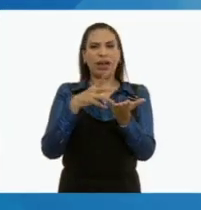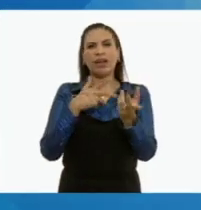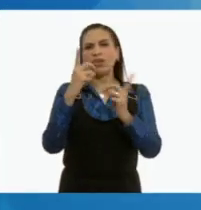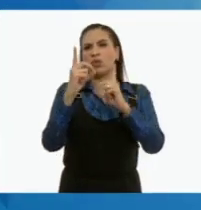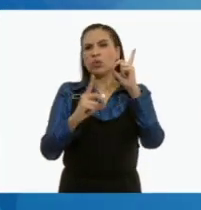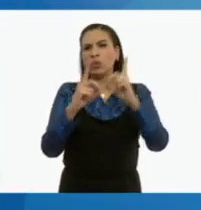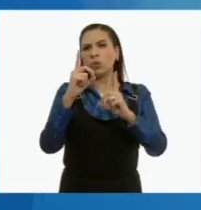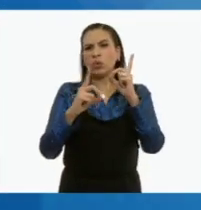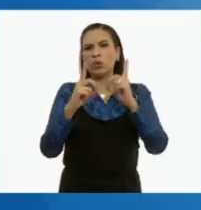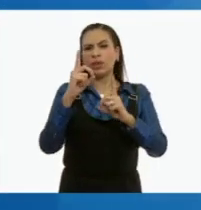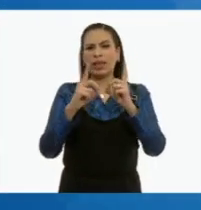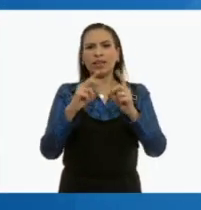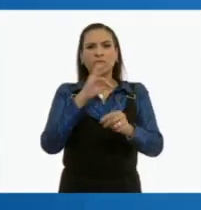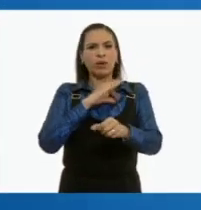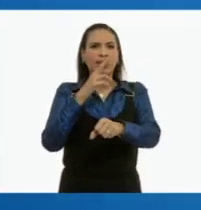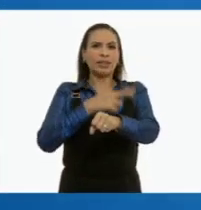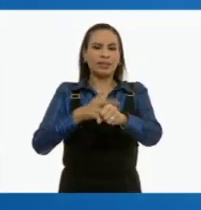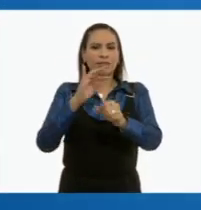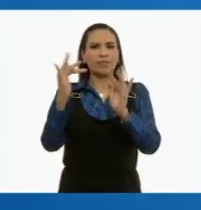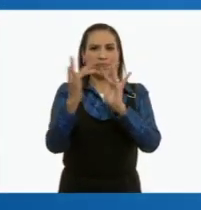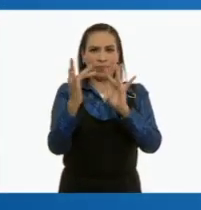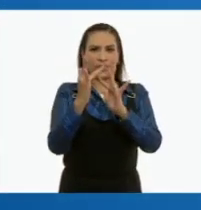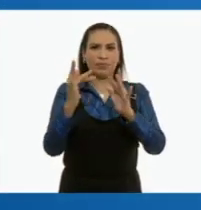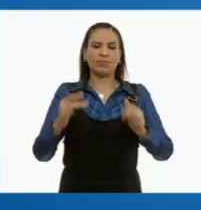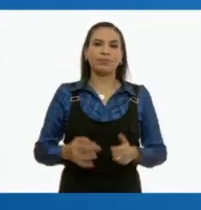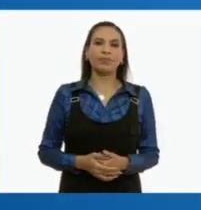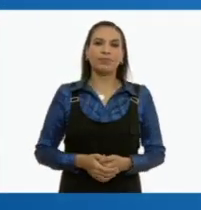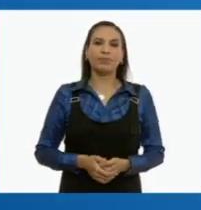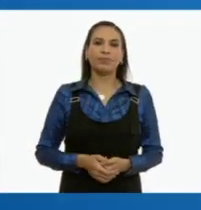para resolverlo, contáctanos.